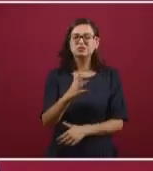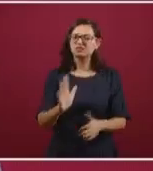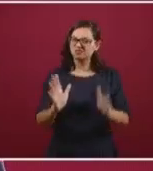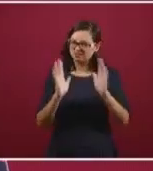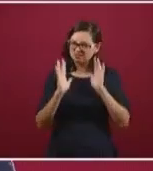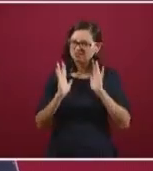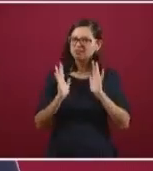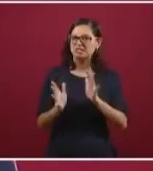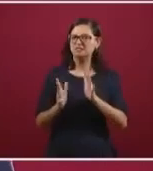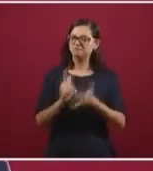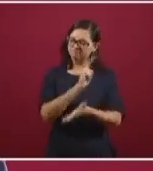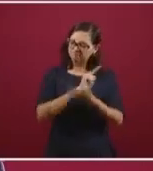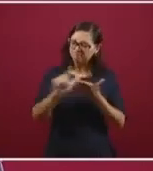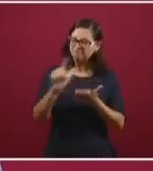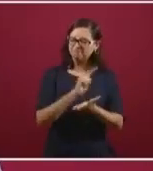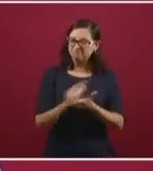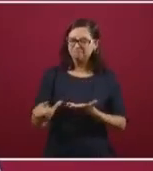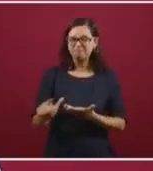enfrentado, el problema,